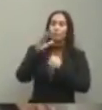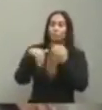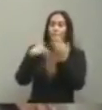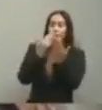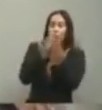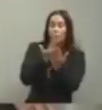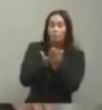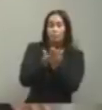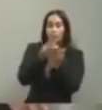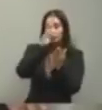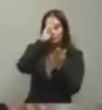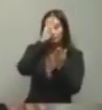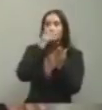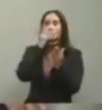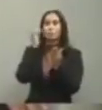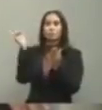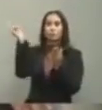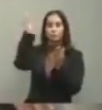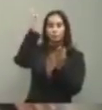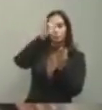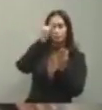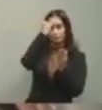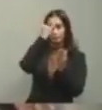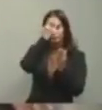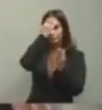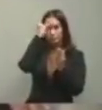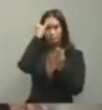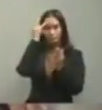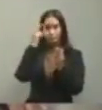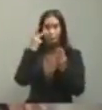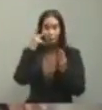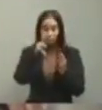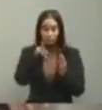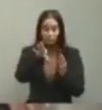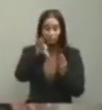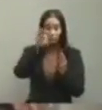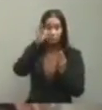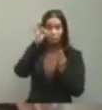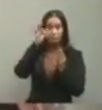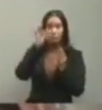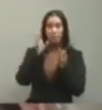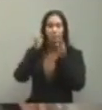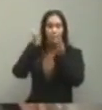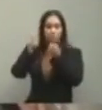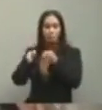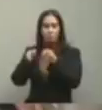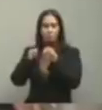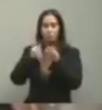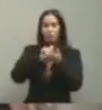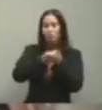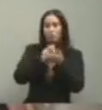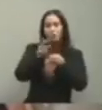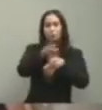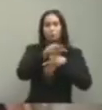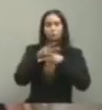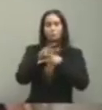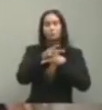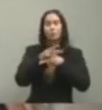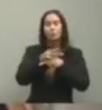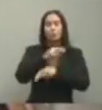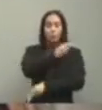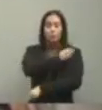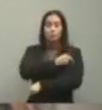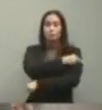importado a la república dominicana se capta y se lleva y se extiende en tratamiento en el hospital